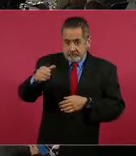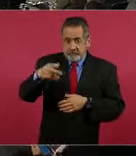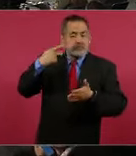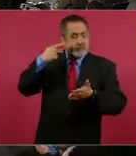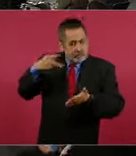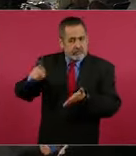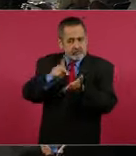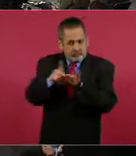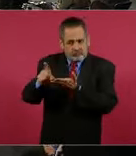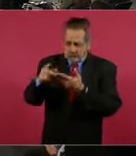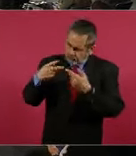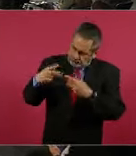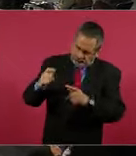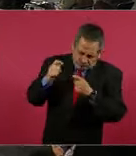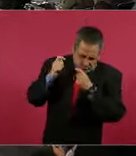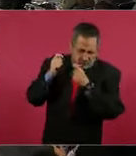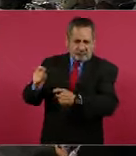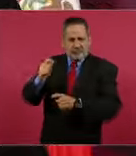el que